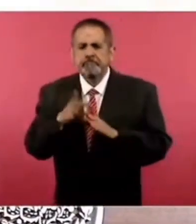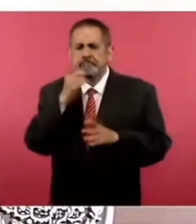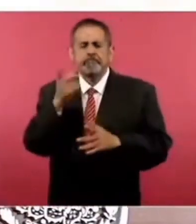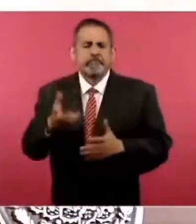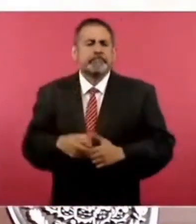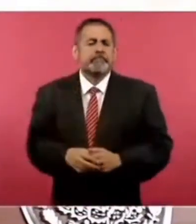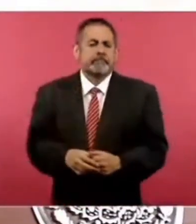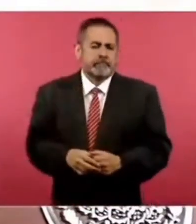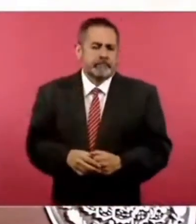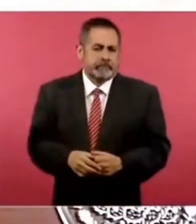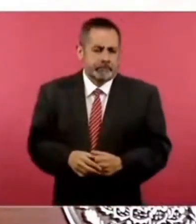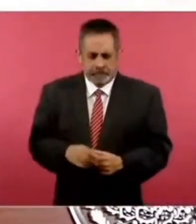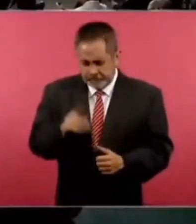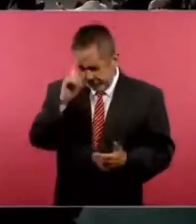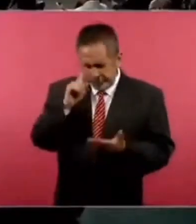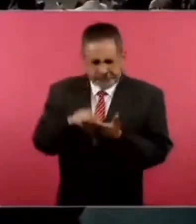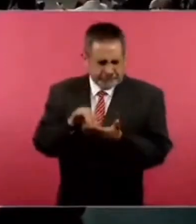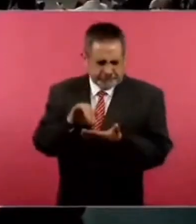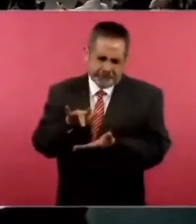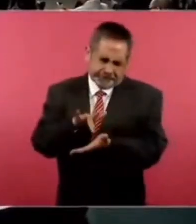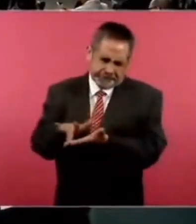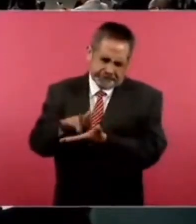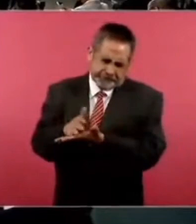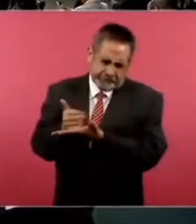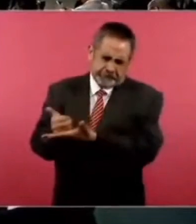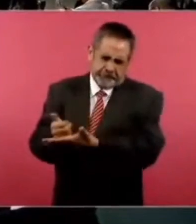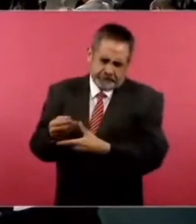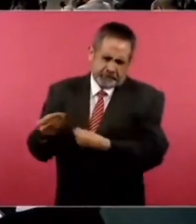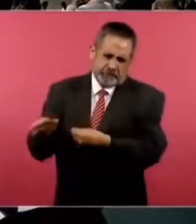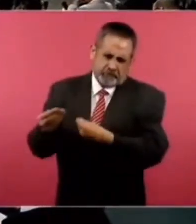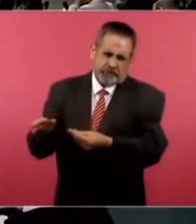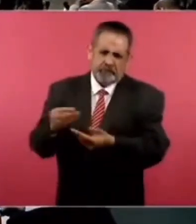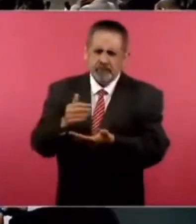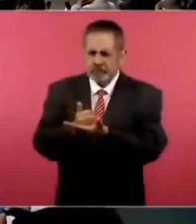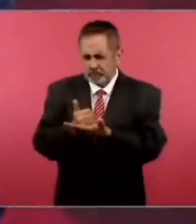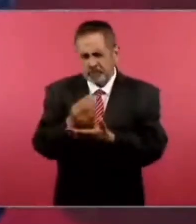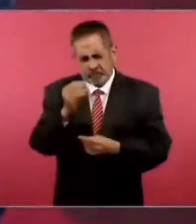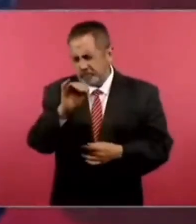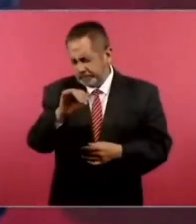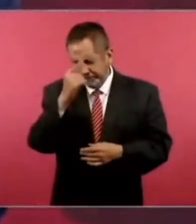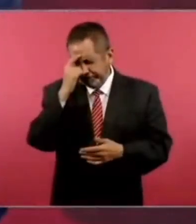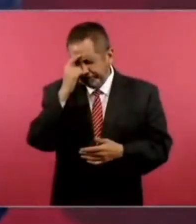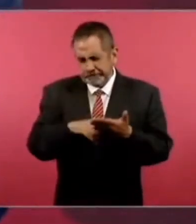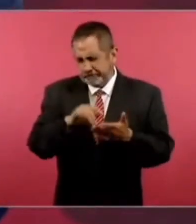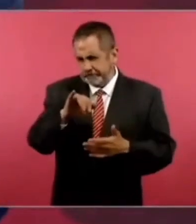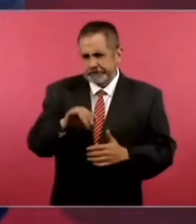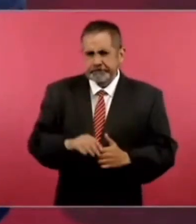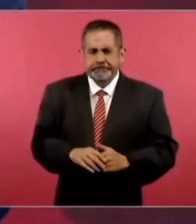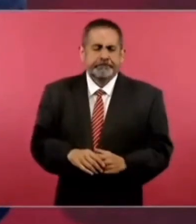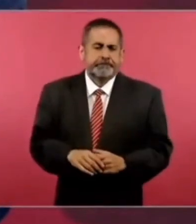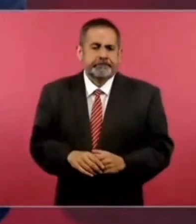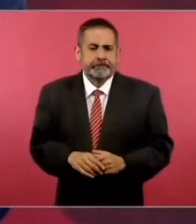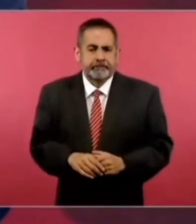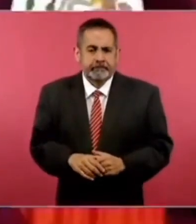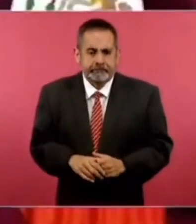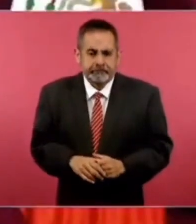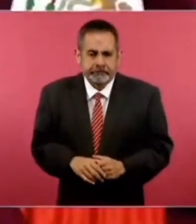hacer. Yo creo que sí se va a ayudar mucho la gente, mucho, mucho, porque